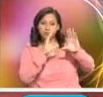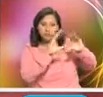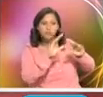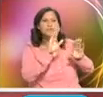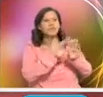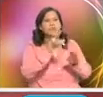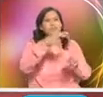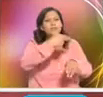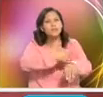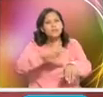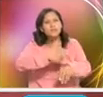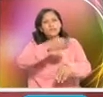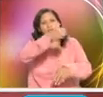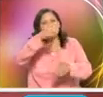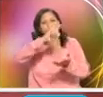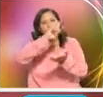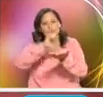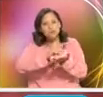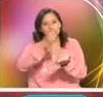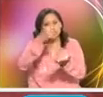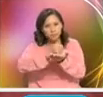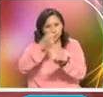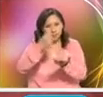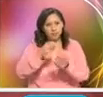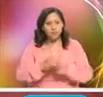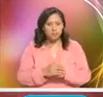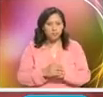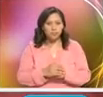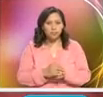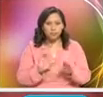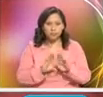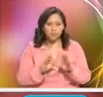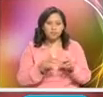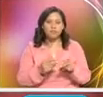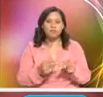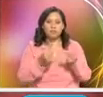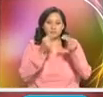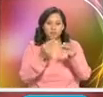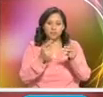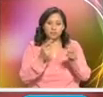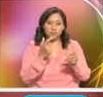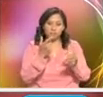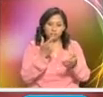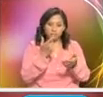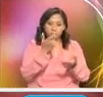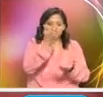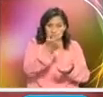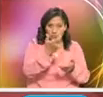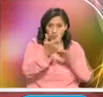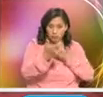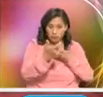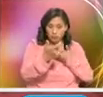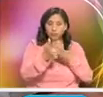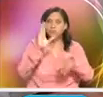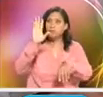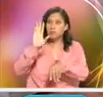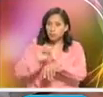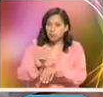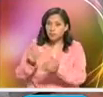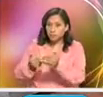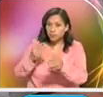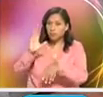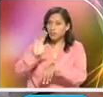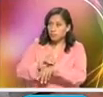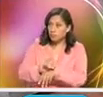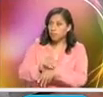la regulación y tu pequeña, toda pequeña inversión es grande. Cumpla con los permisos